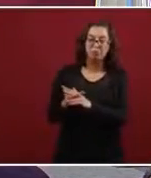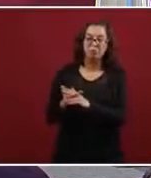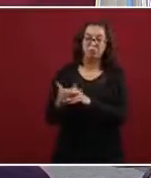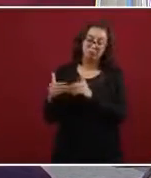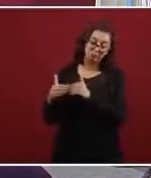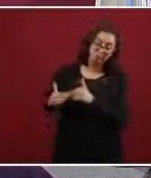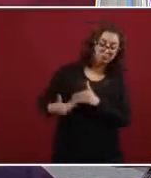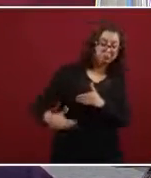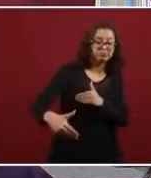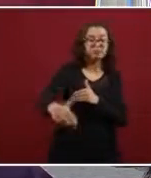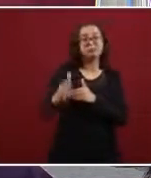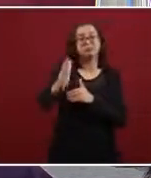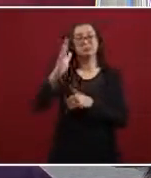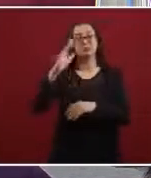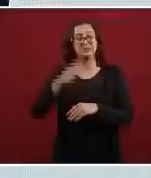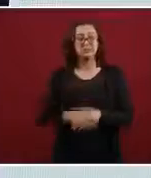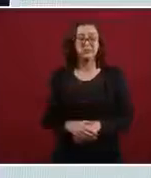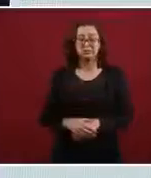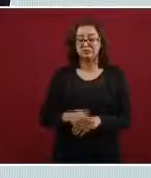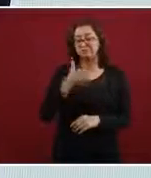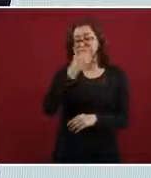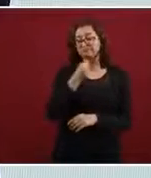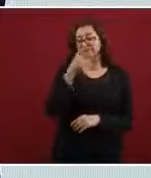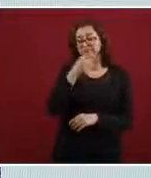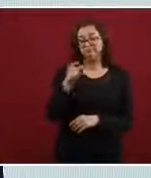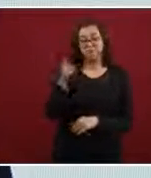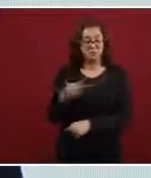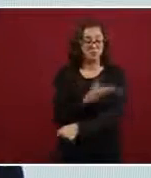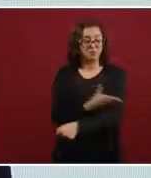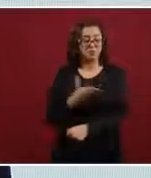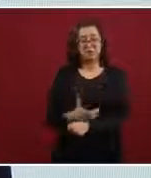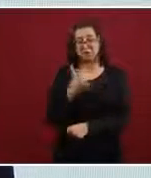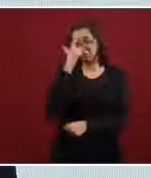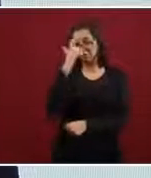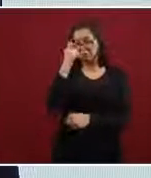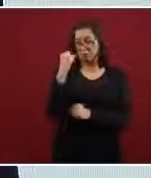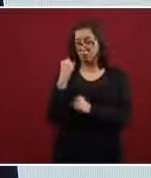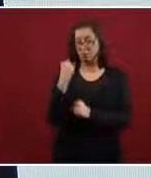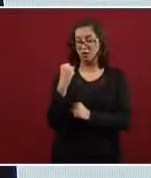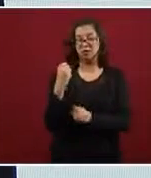de Madero, apóstol de la democracia. Entonces,